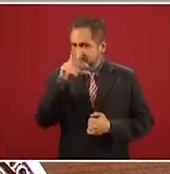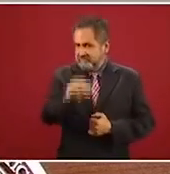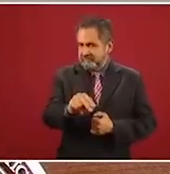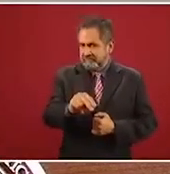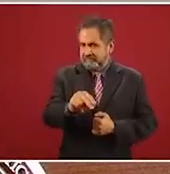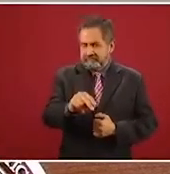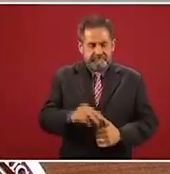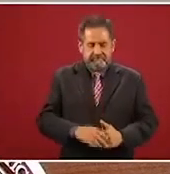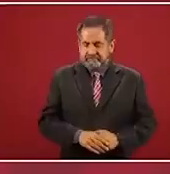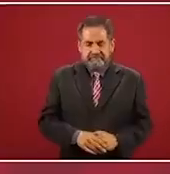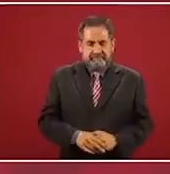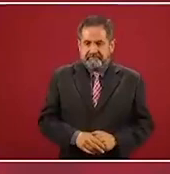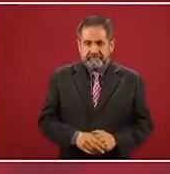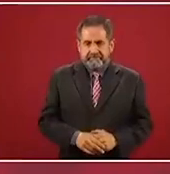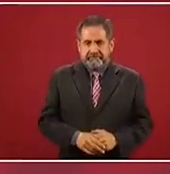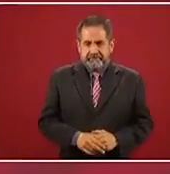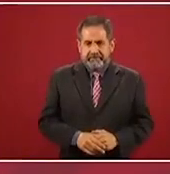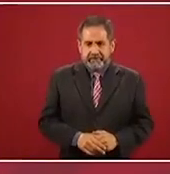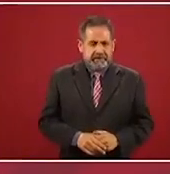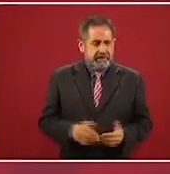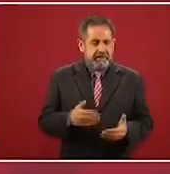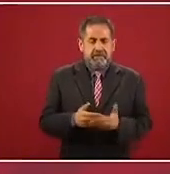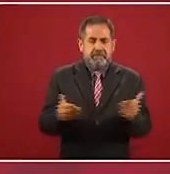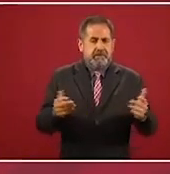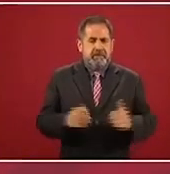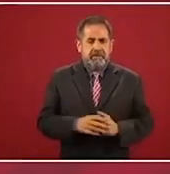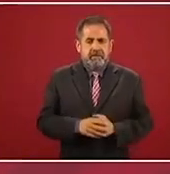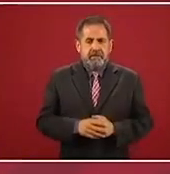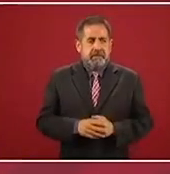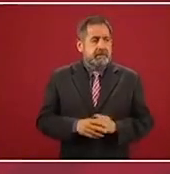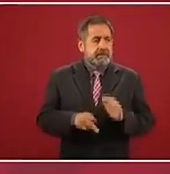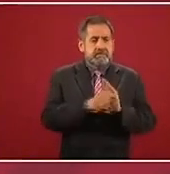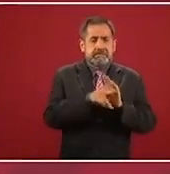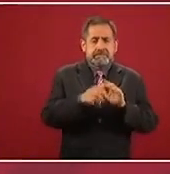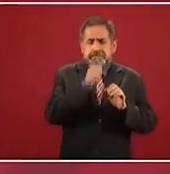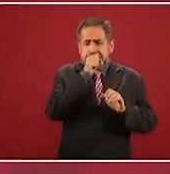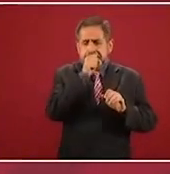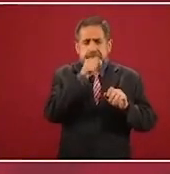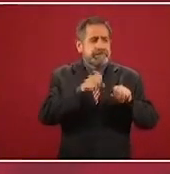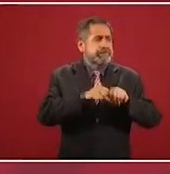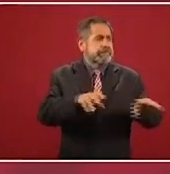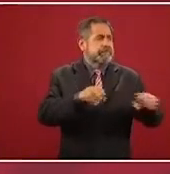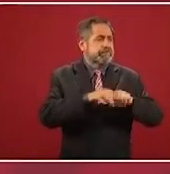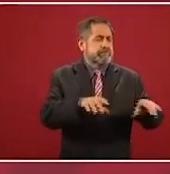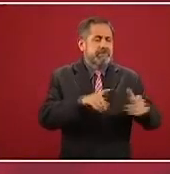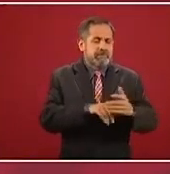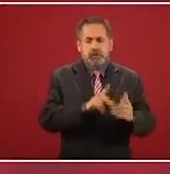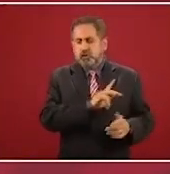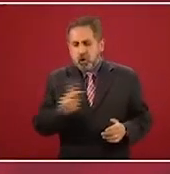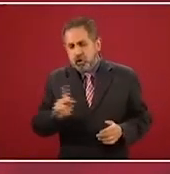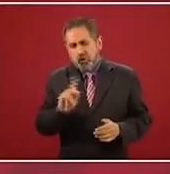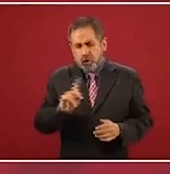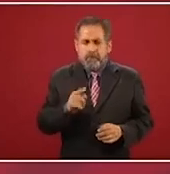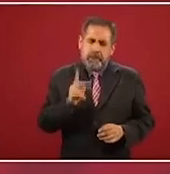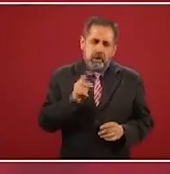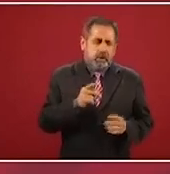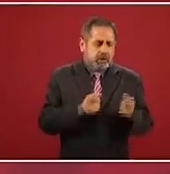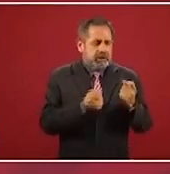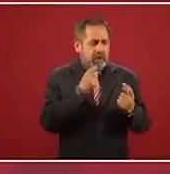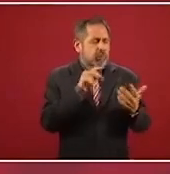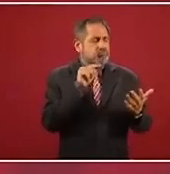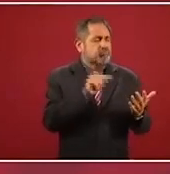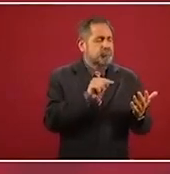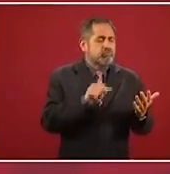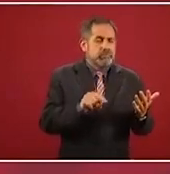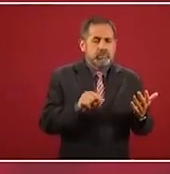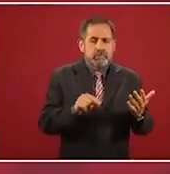porque ahora en medios, no en todos, desde luego,